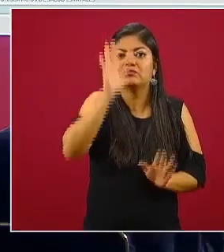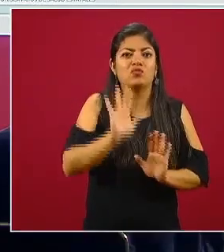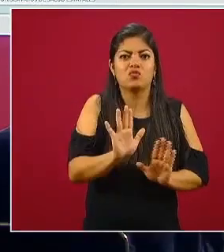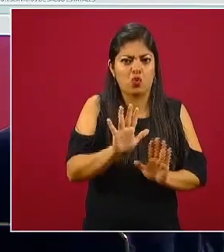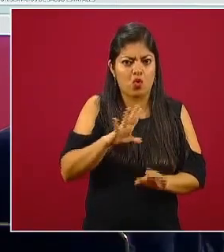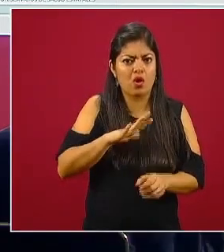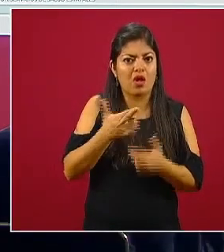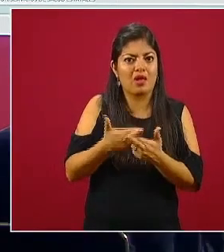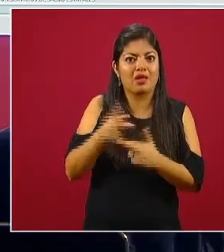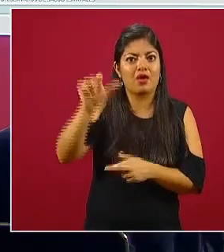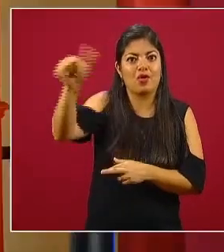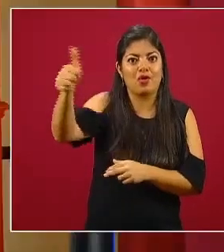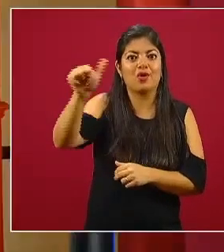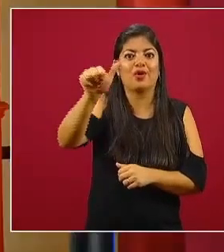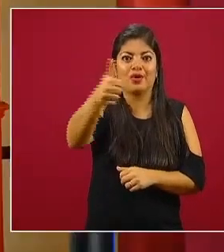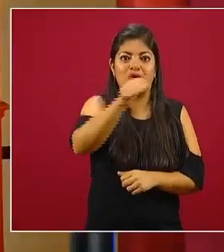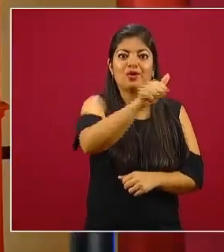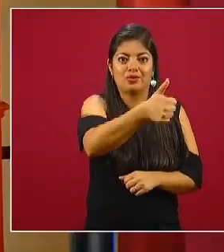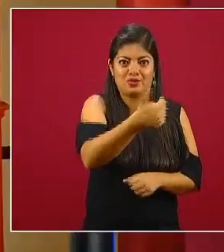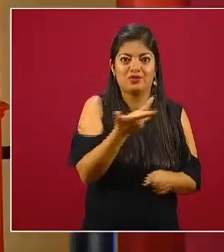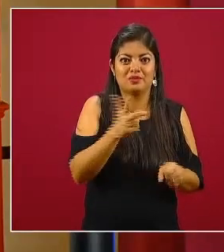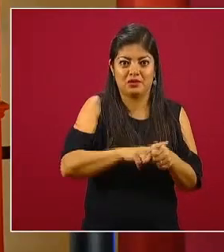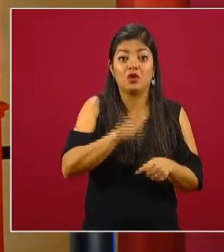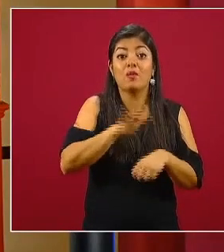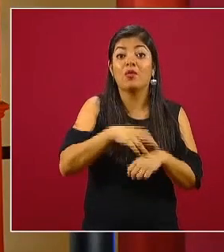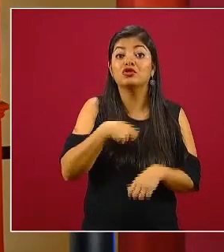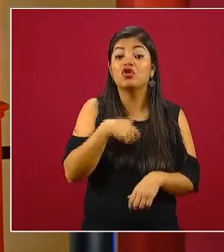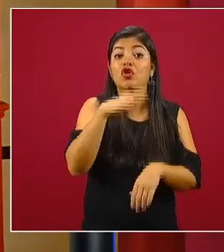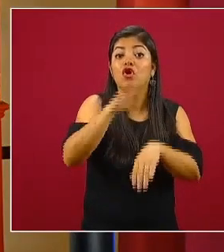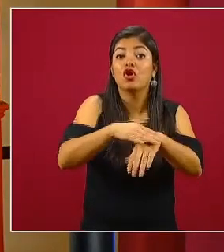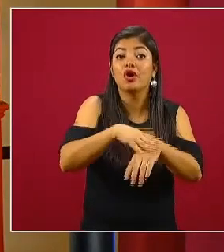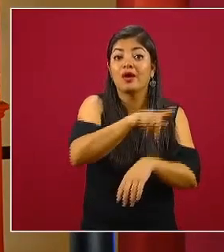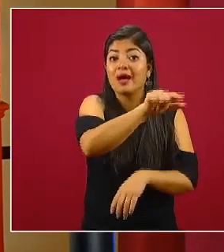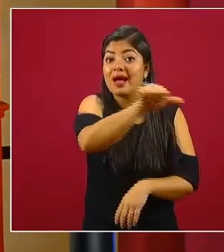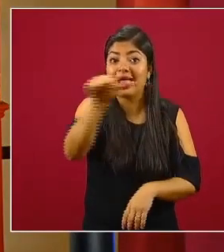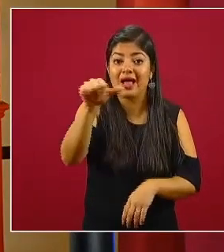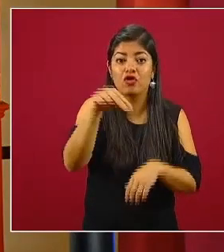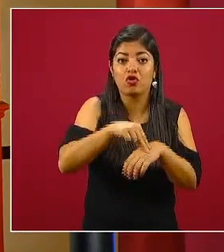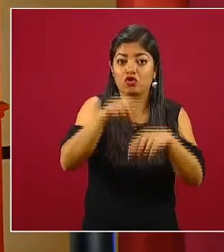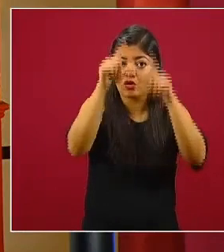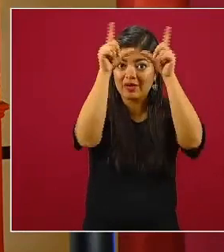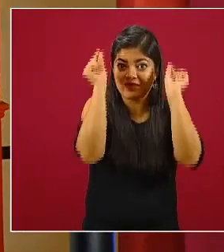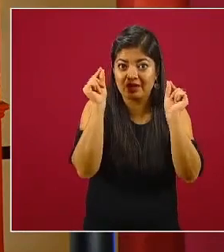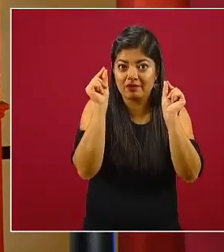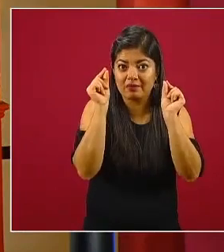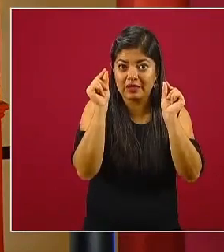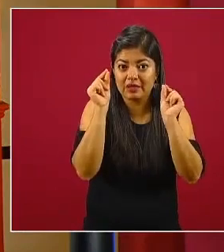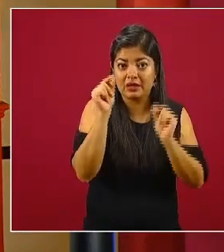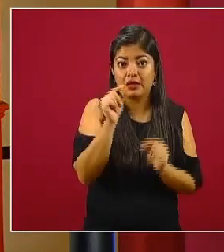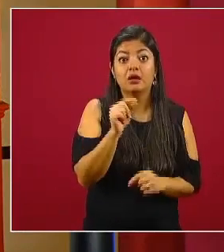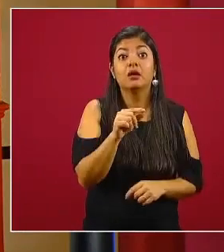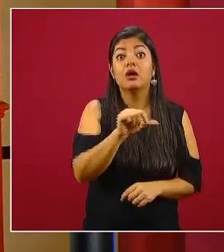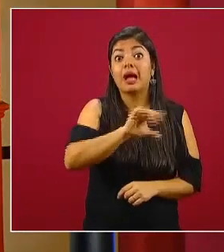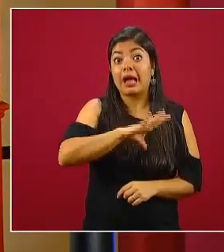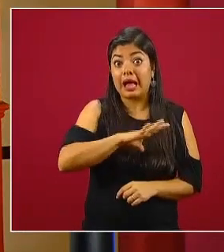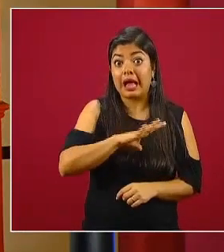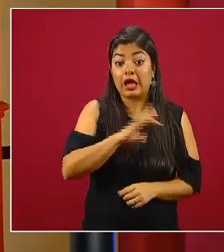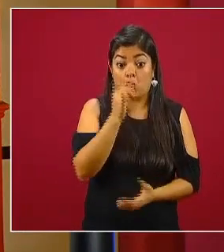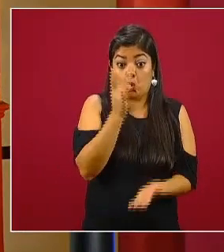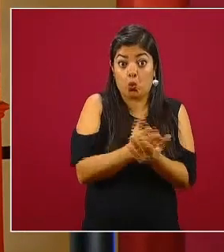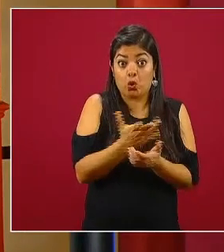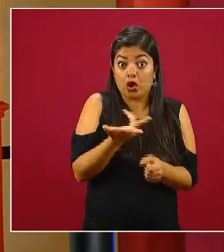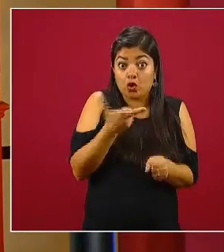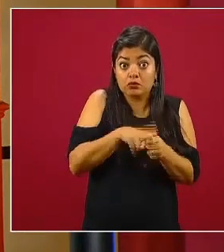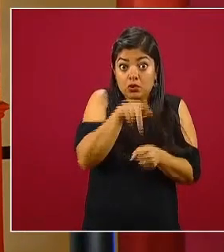muy importante, y por eso me dirijo a ellas y ellos, no perder de vista que existen otros